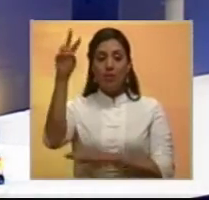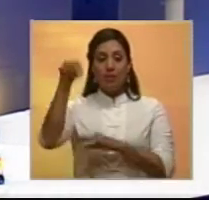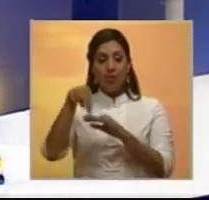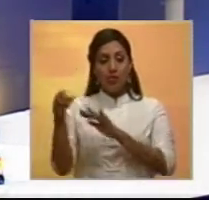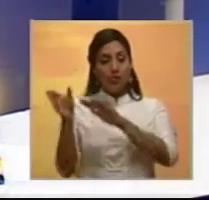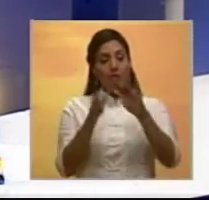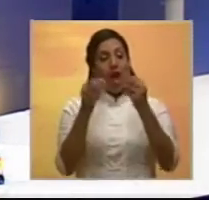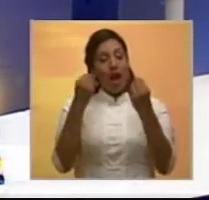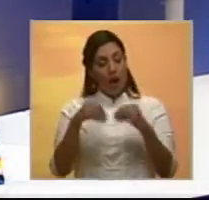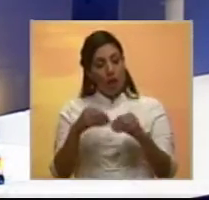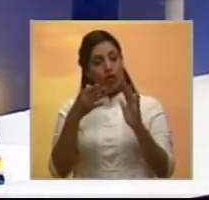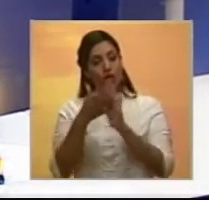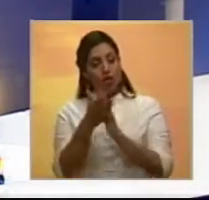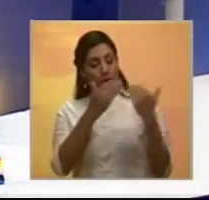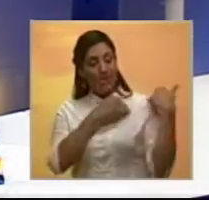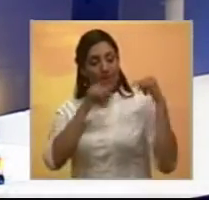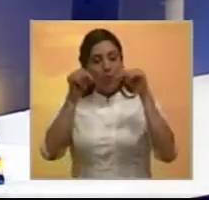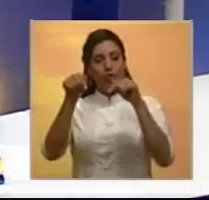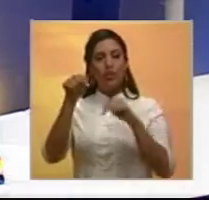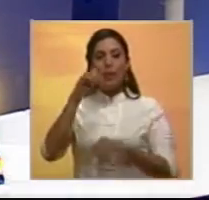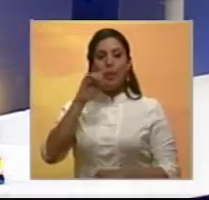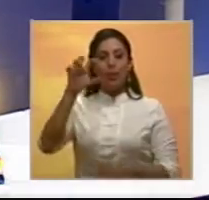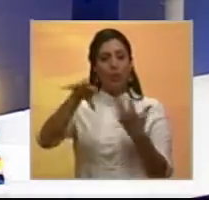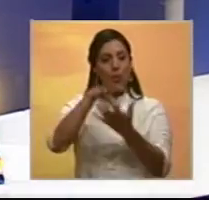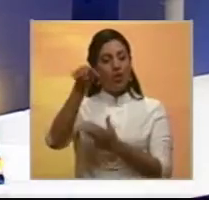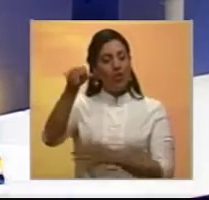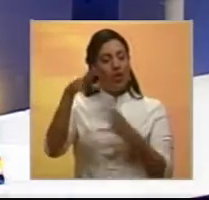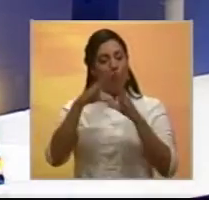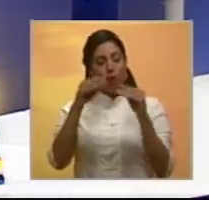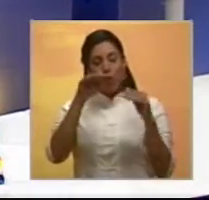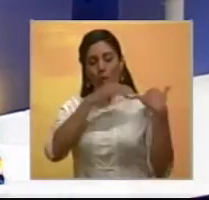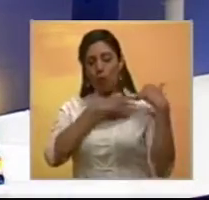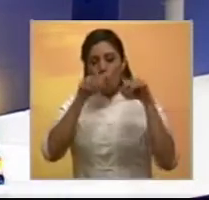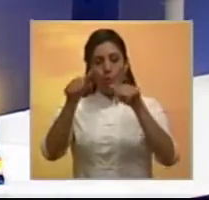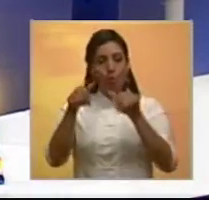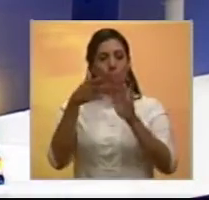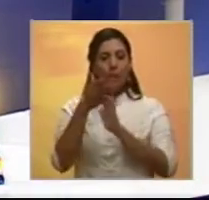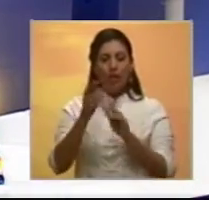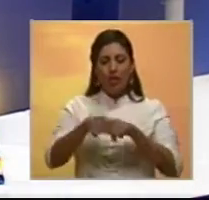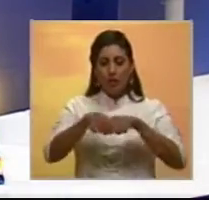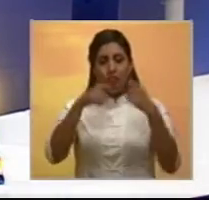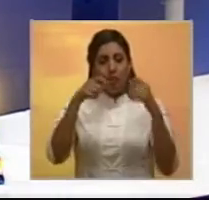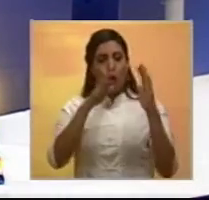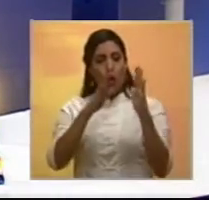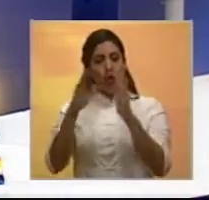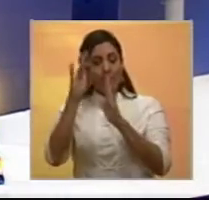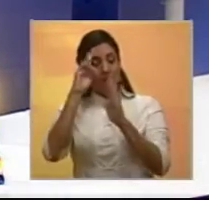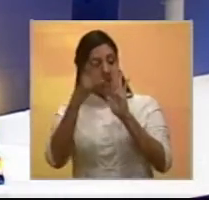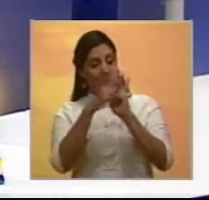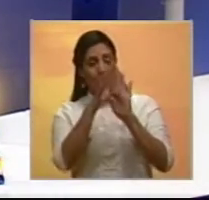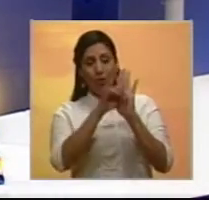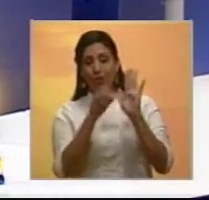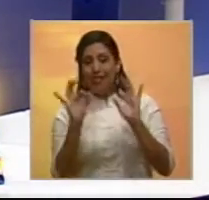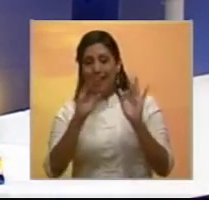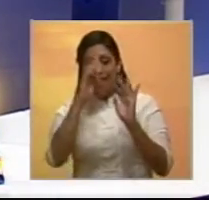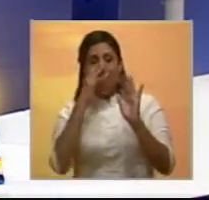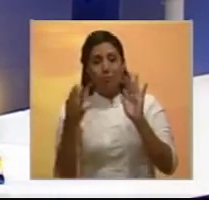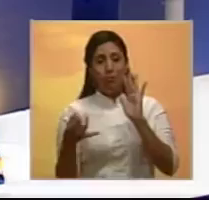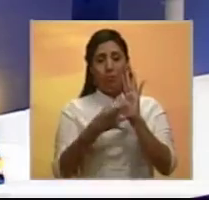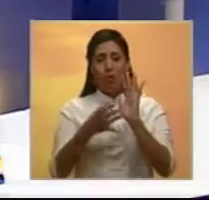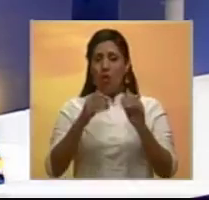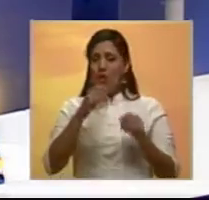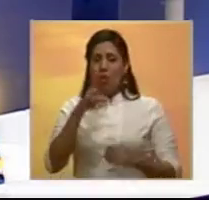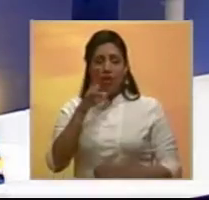un acuerdo de responsabilidad política del presidente de la República, Nicolás Maduro, por el rompimiento del orden constitucional y democrático.